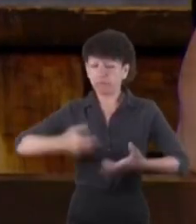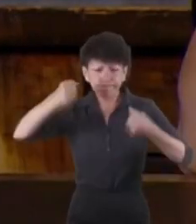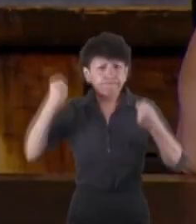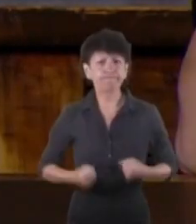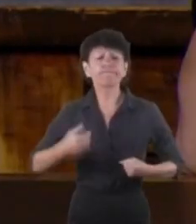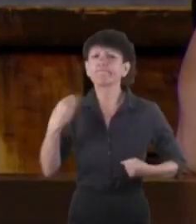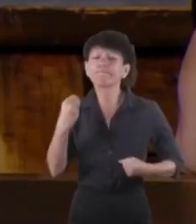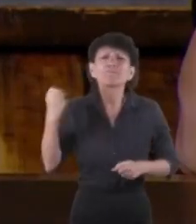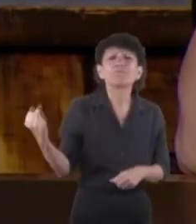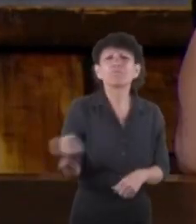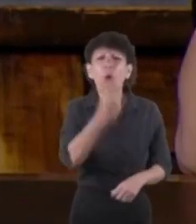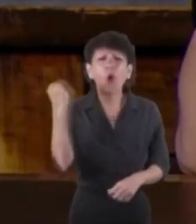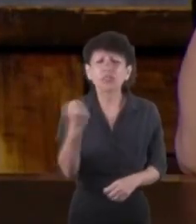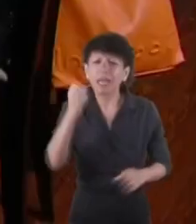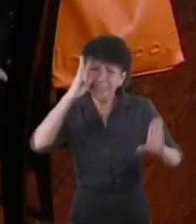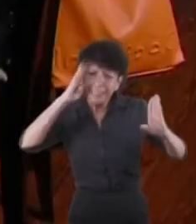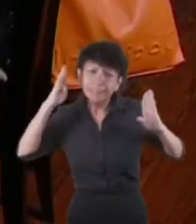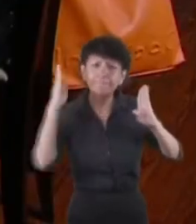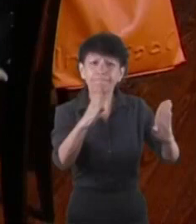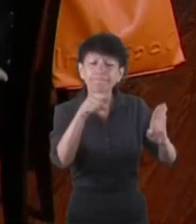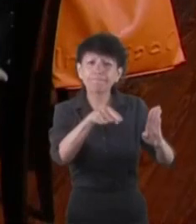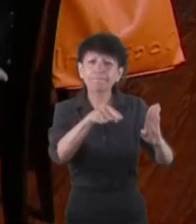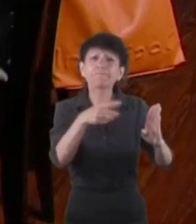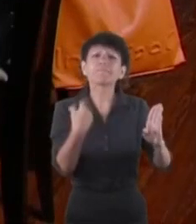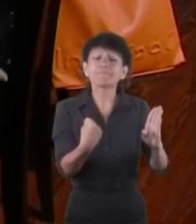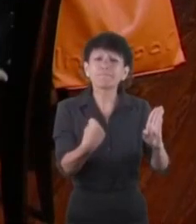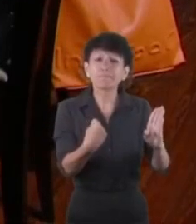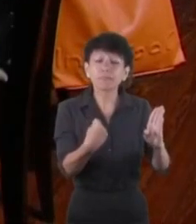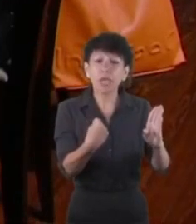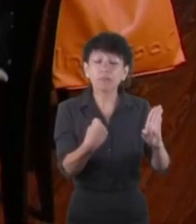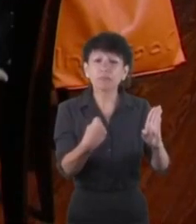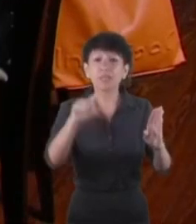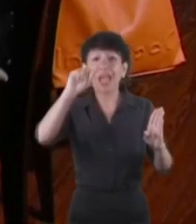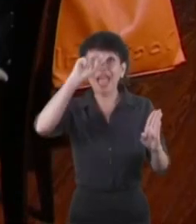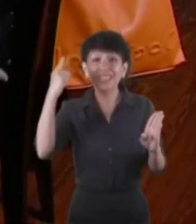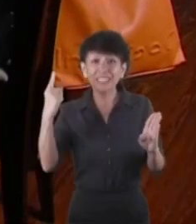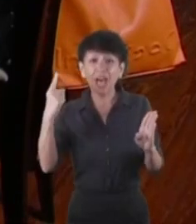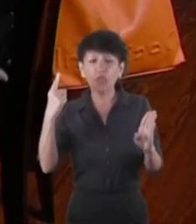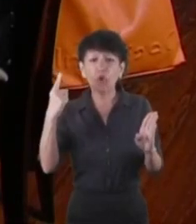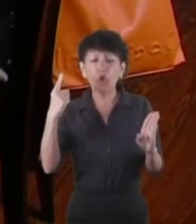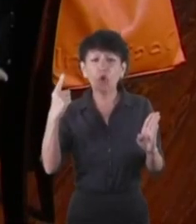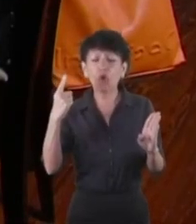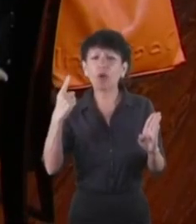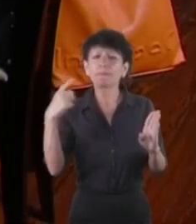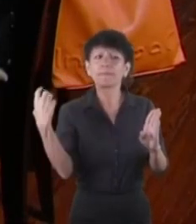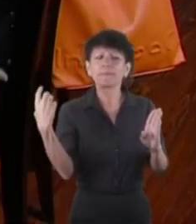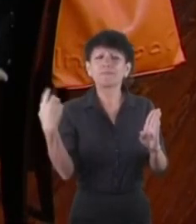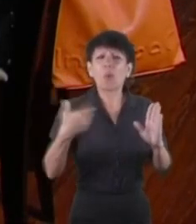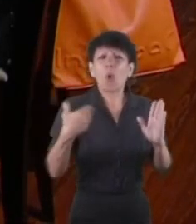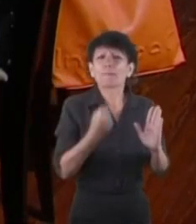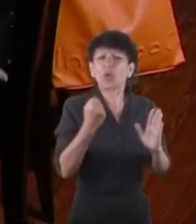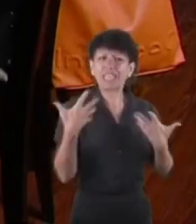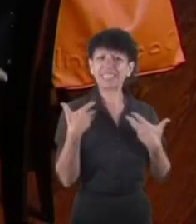el centro de la atención de los recursos del Estado a la salud. Pero